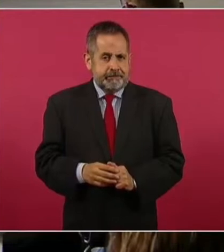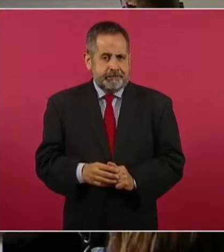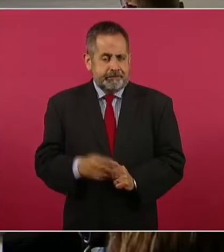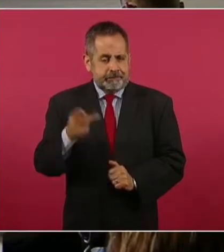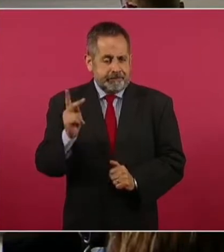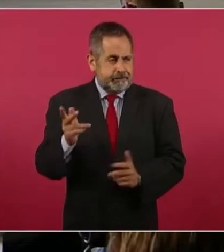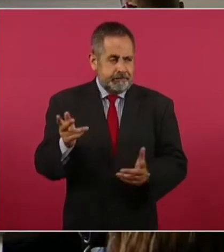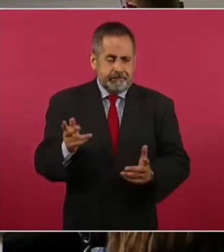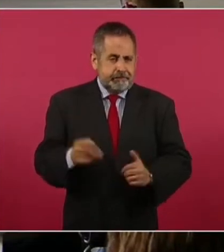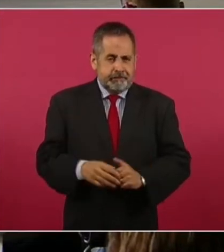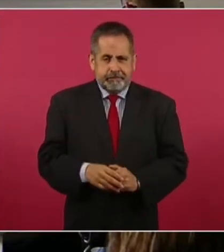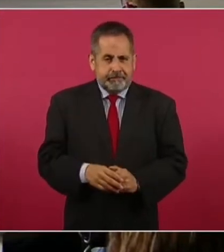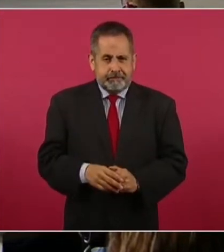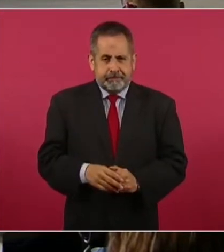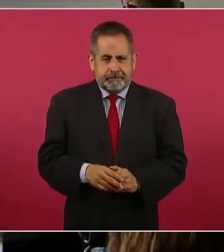Pero